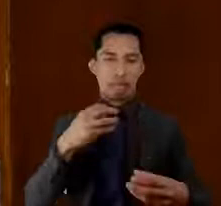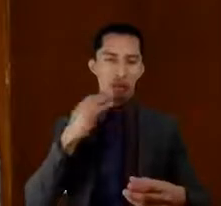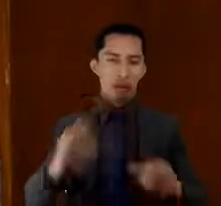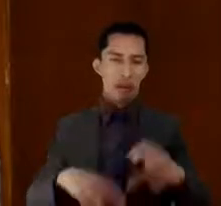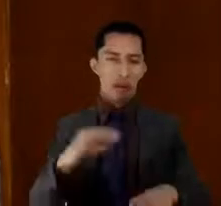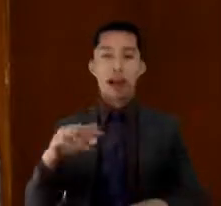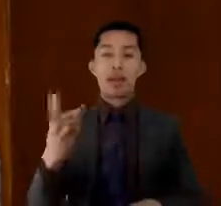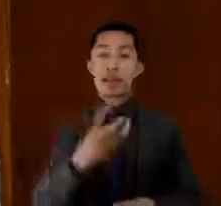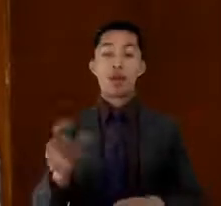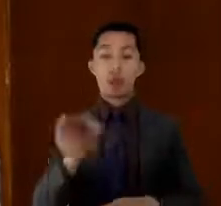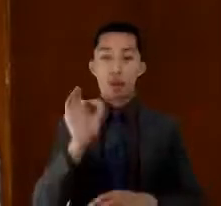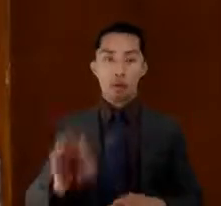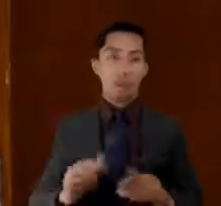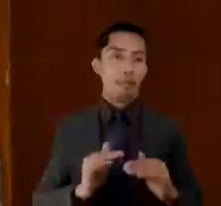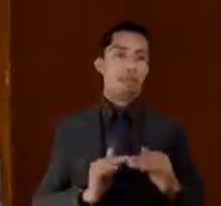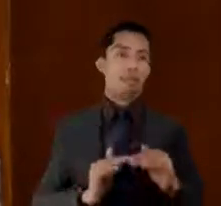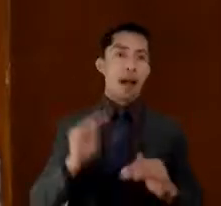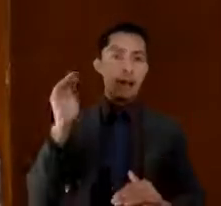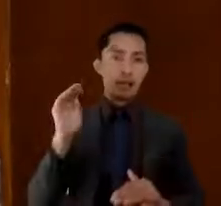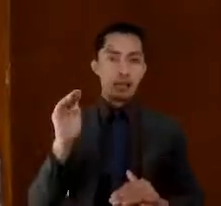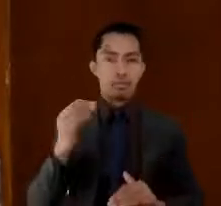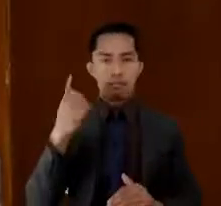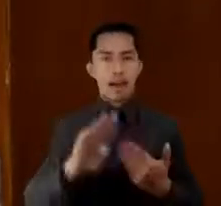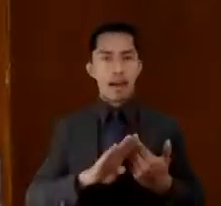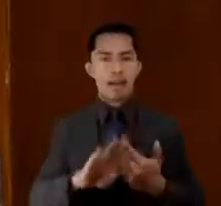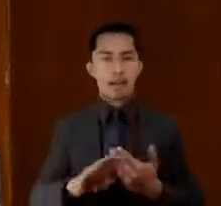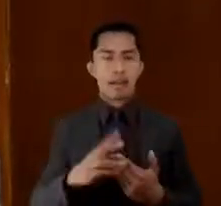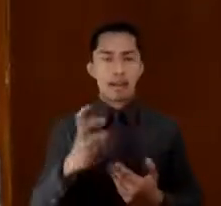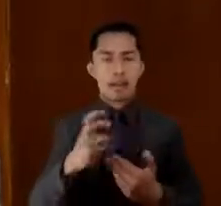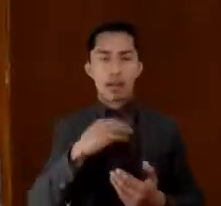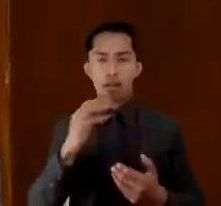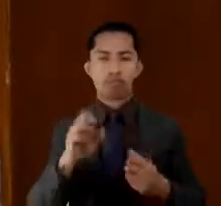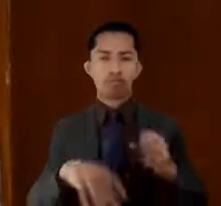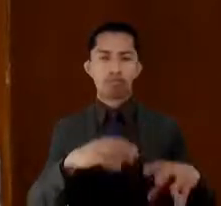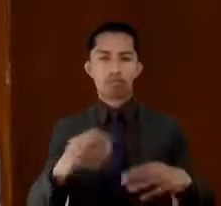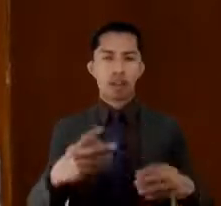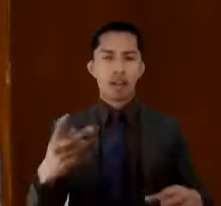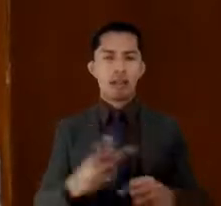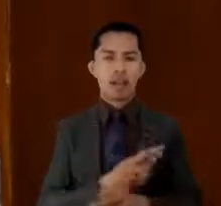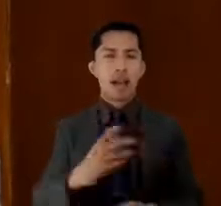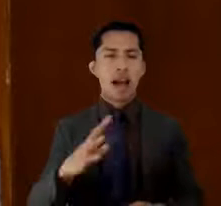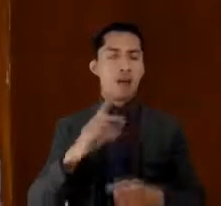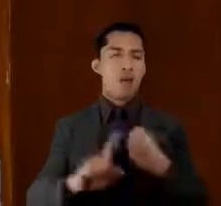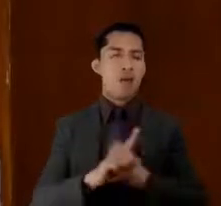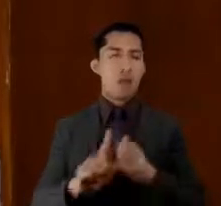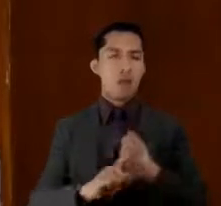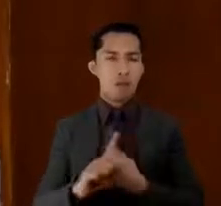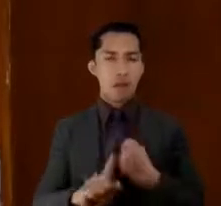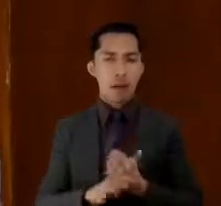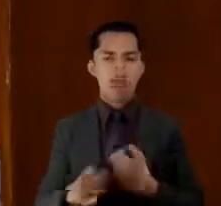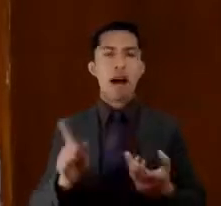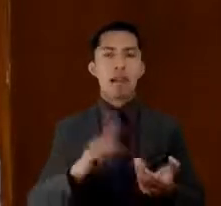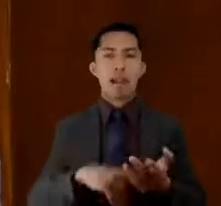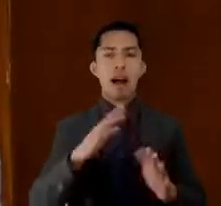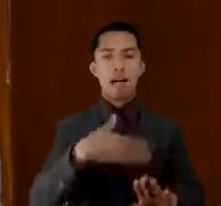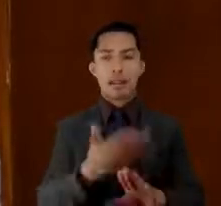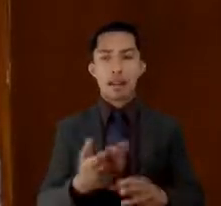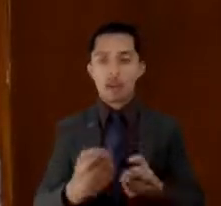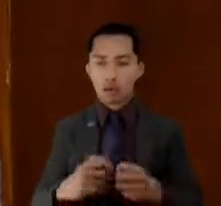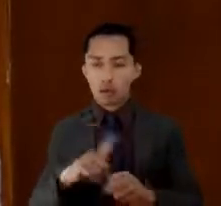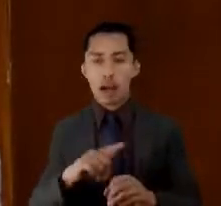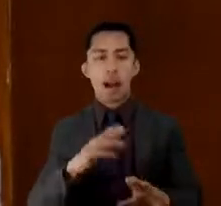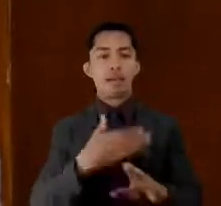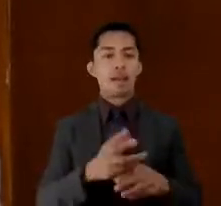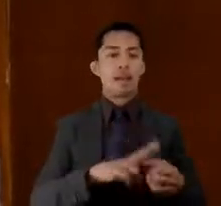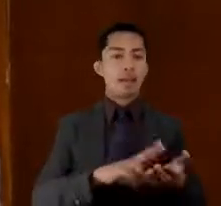en un 300%. Para evitar que la disposición de estos residuos se convierta en un problema de carácter ecológico y social, el Congreso